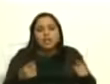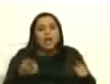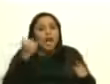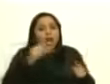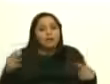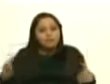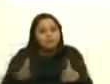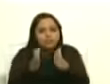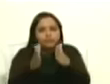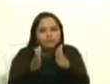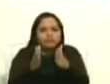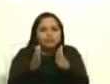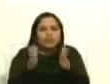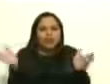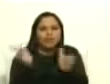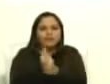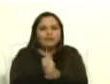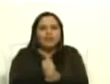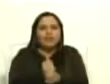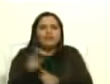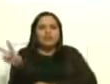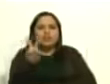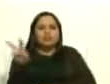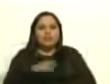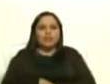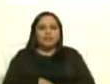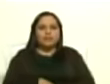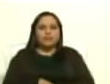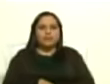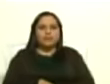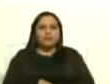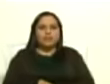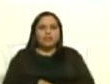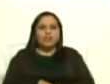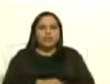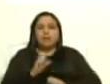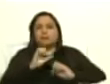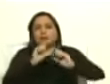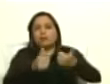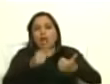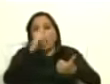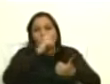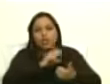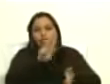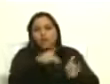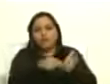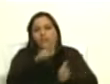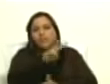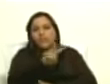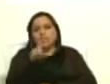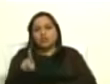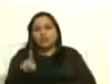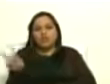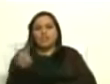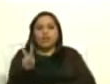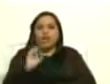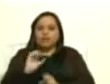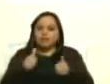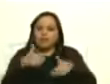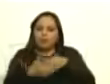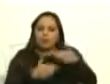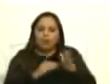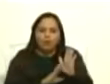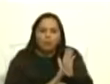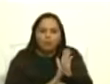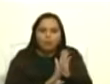a Venezuela. Y eso es lo que hemos estado viendo a partir del segundo semestre del 2021, donde la economía venezolana empieza a recuperarse